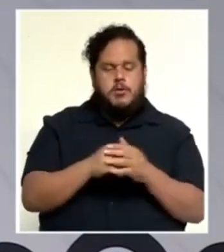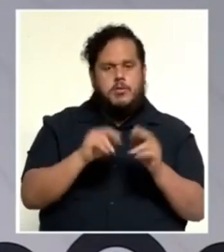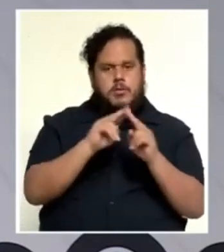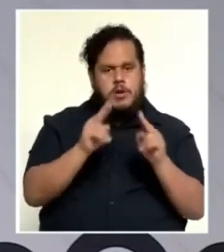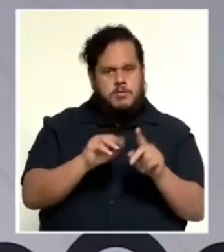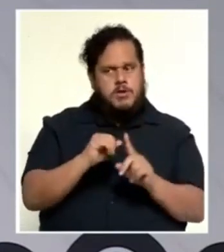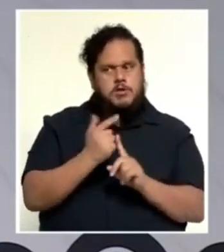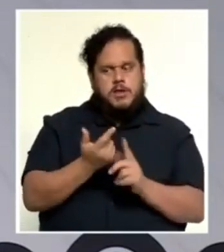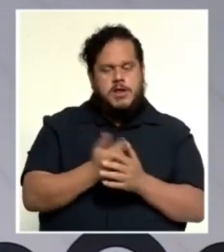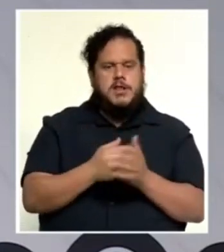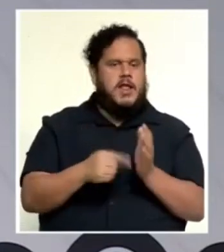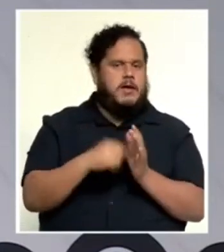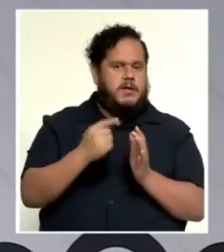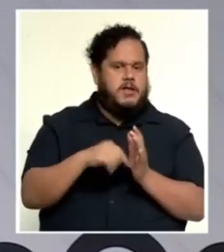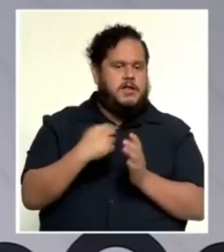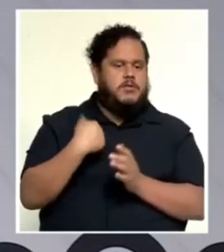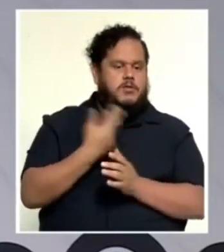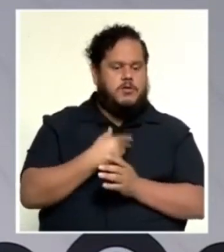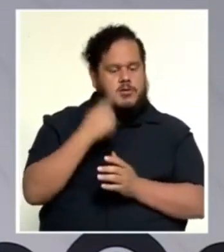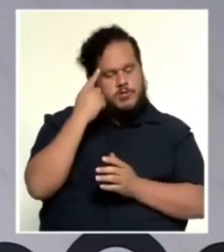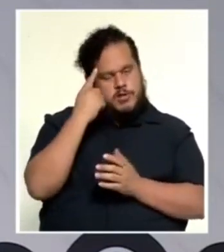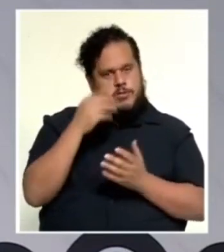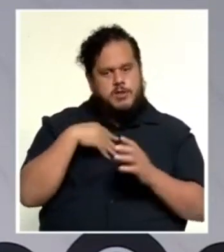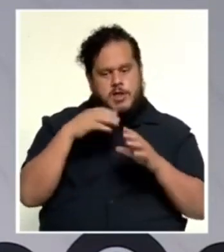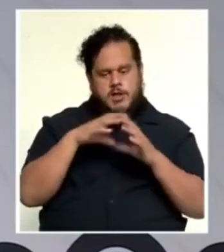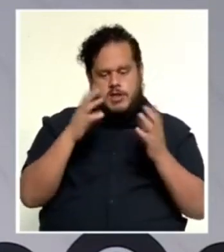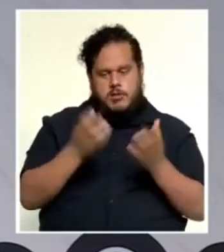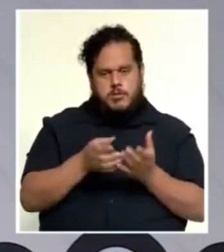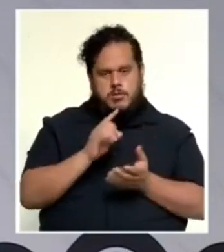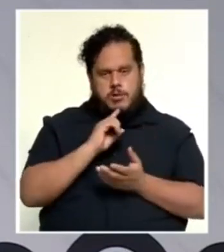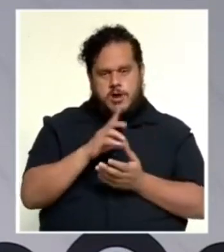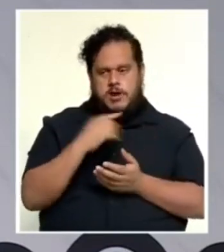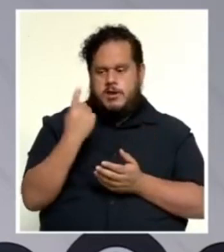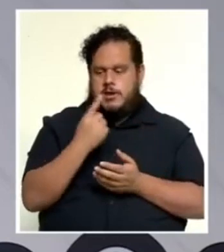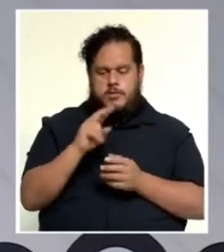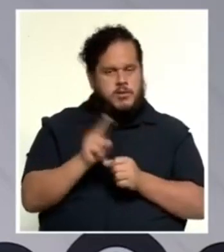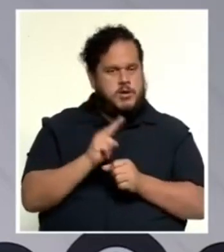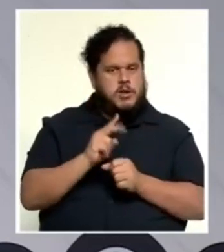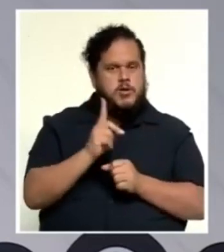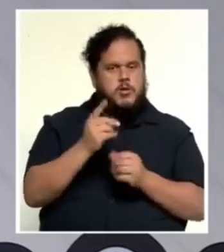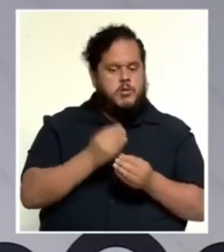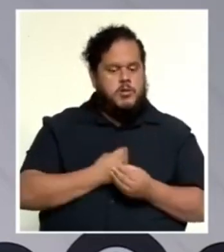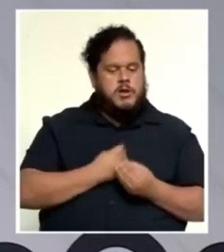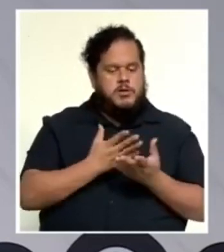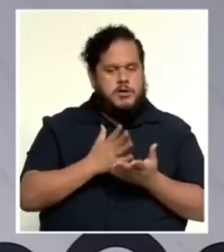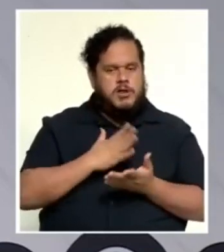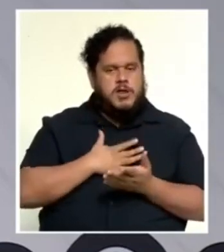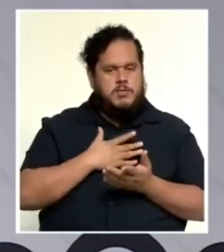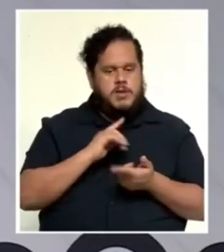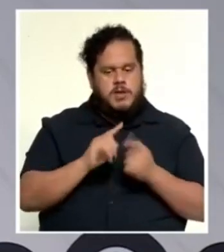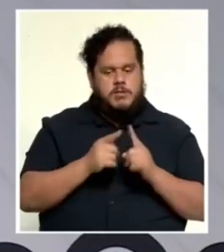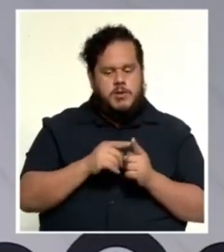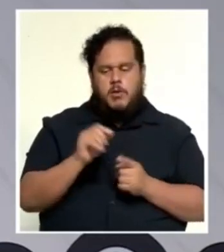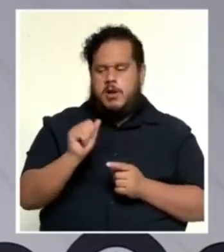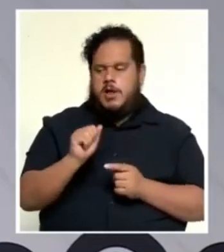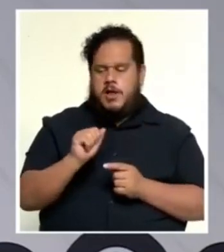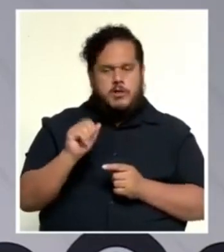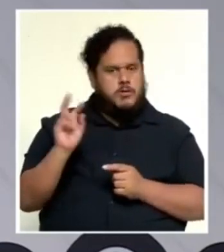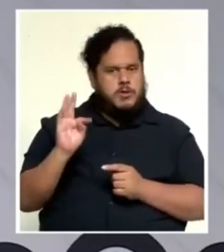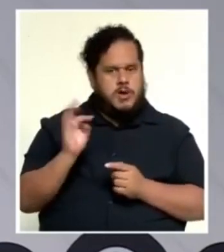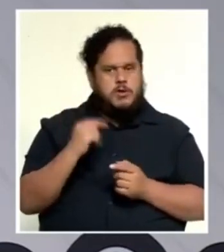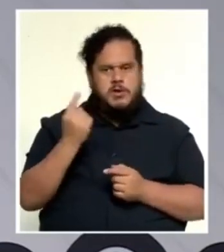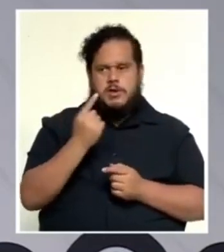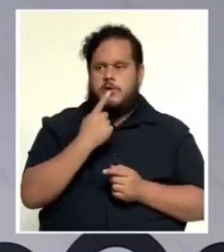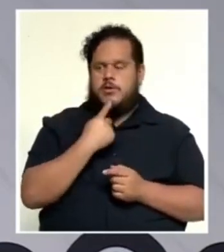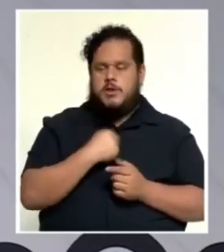sociales, que a veces pensamos que es realmente el mundo real, y siempre utilizando una expresión de mi querido amigo Alejandro Trejos, siempre